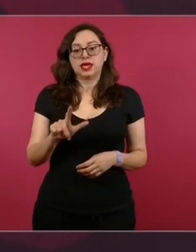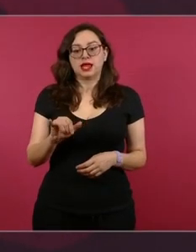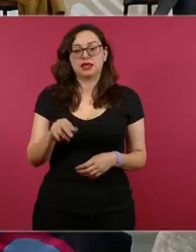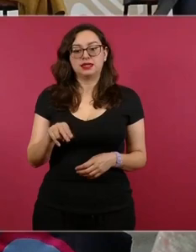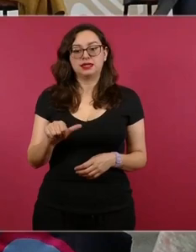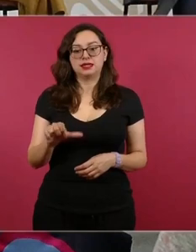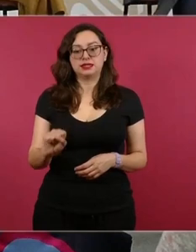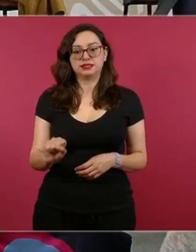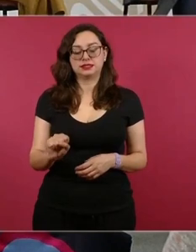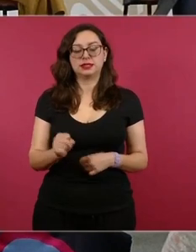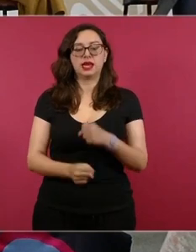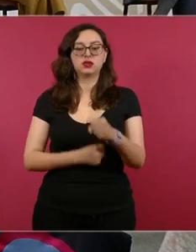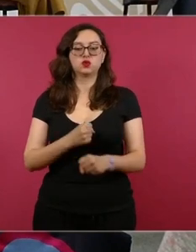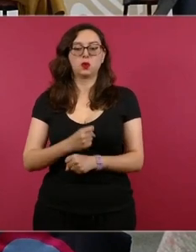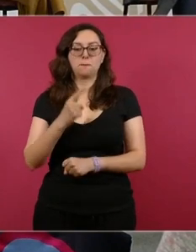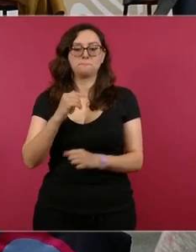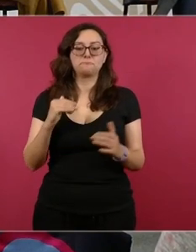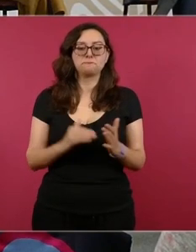en el 88,